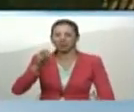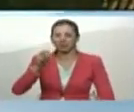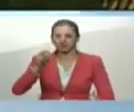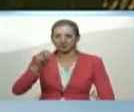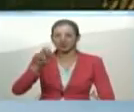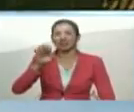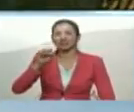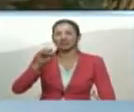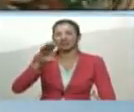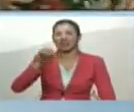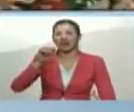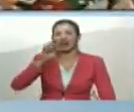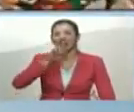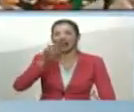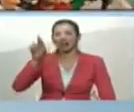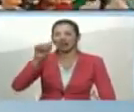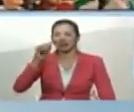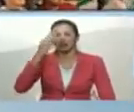Buenas noches.